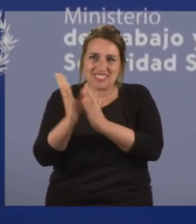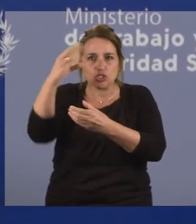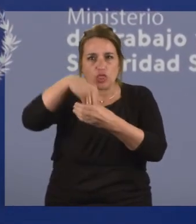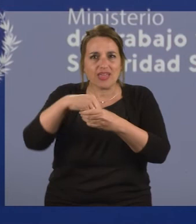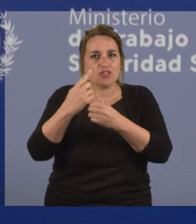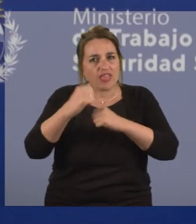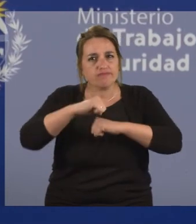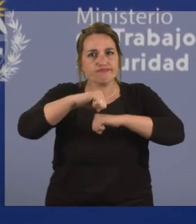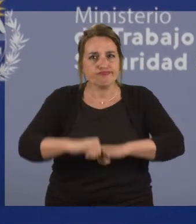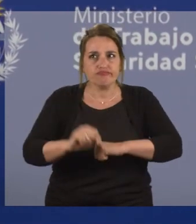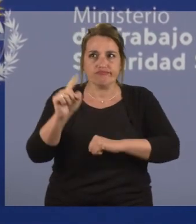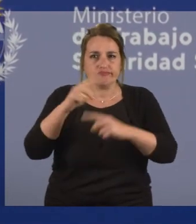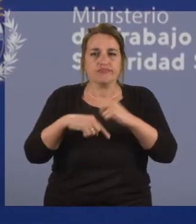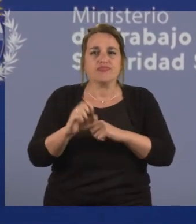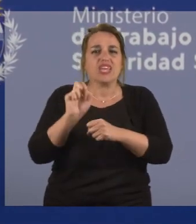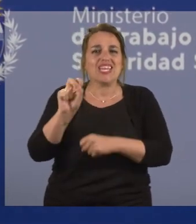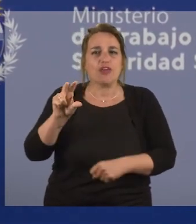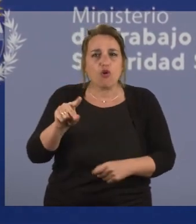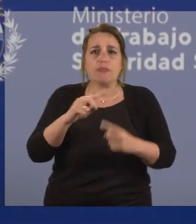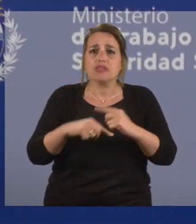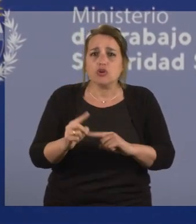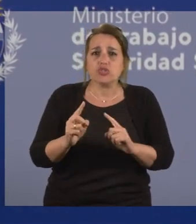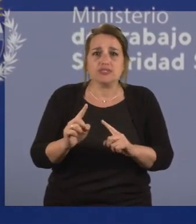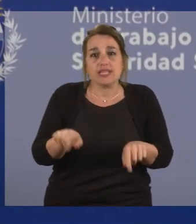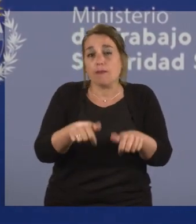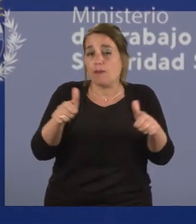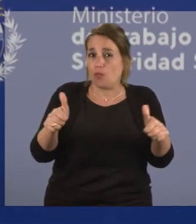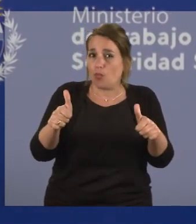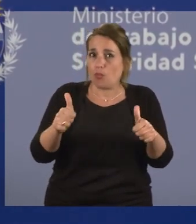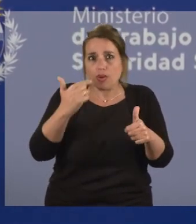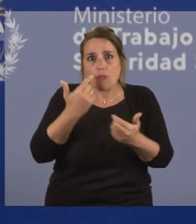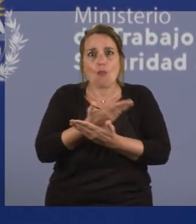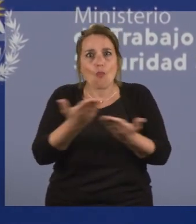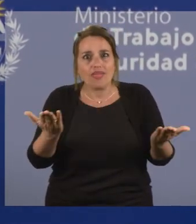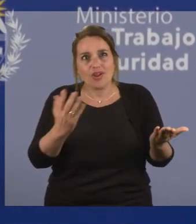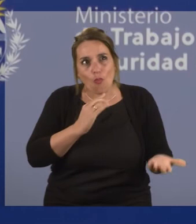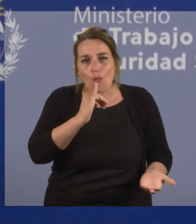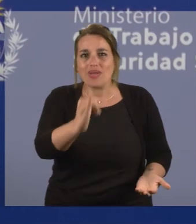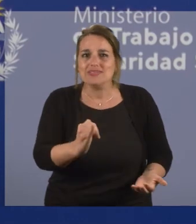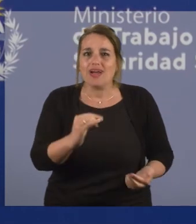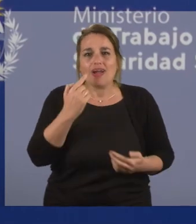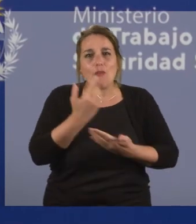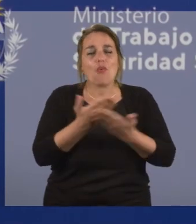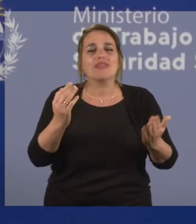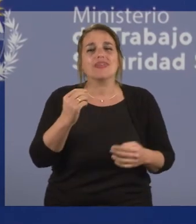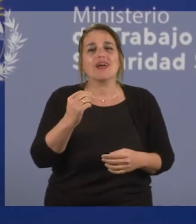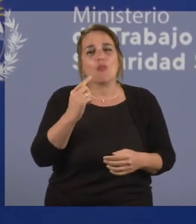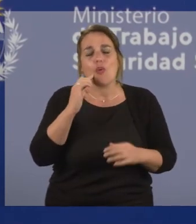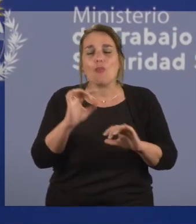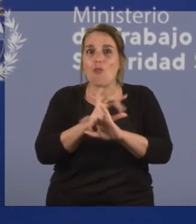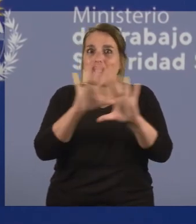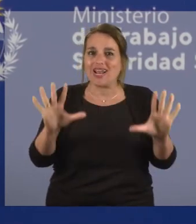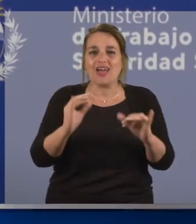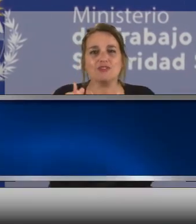su representación en el directorio de INEFOP. Y yo creo que es una muy buena señal que indica la